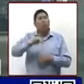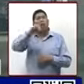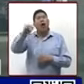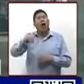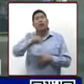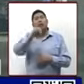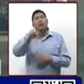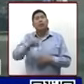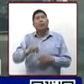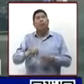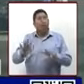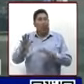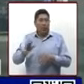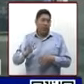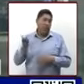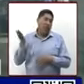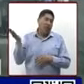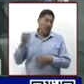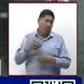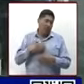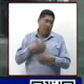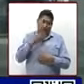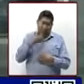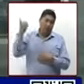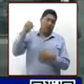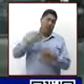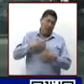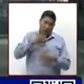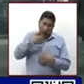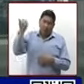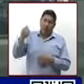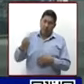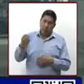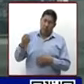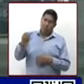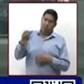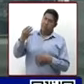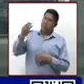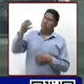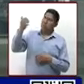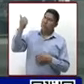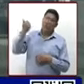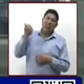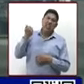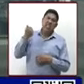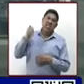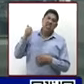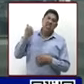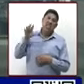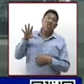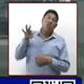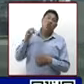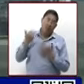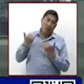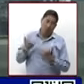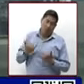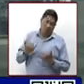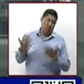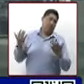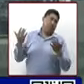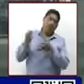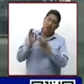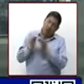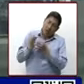Y obviamente si se hacen amparar todos los postulantes, hay 19 postulantes con amparo, se tiene que resolver uno por